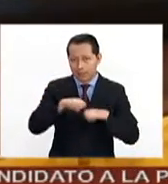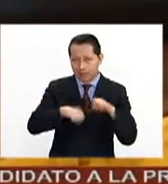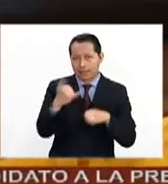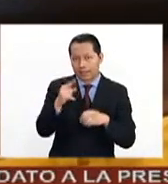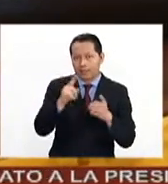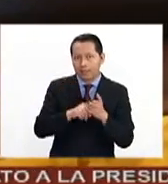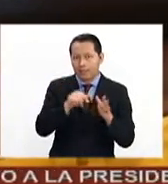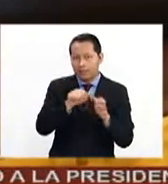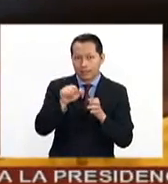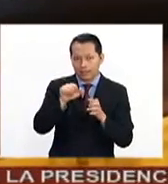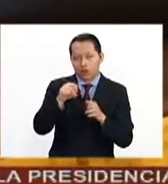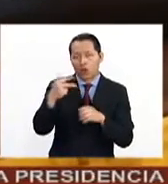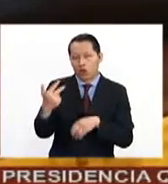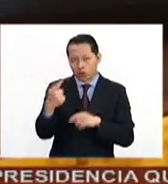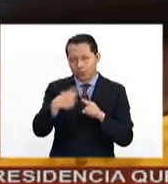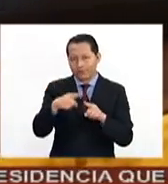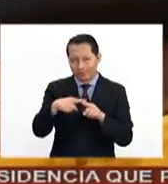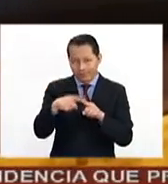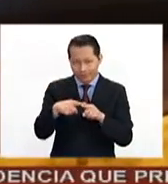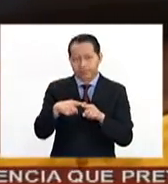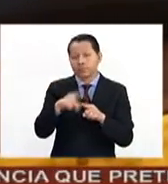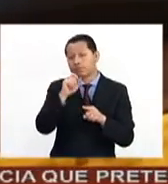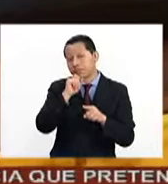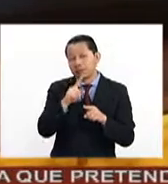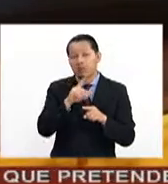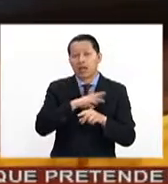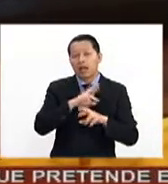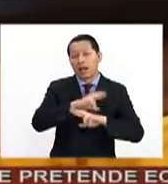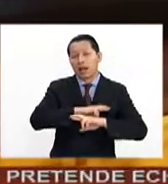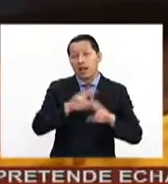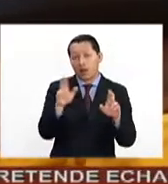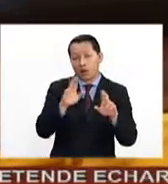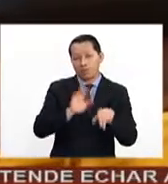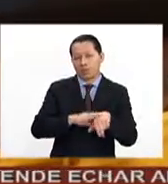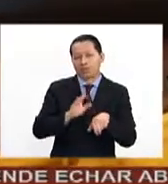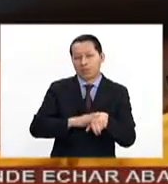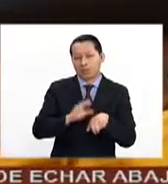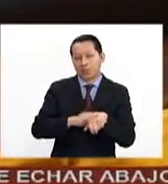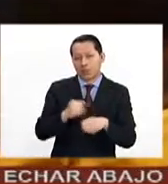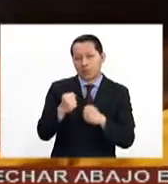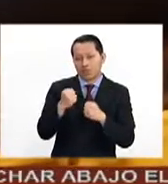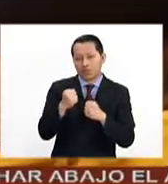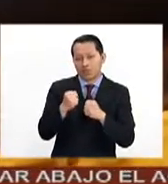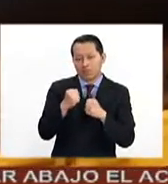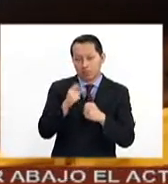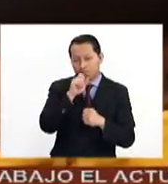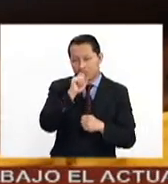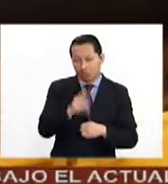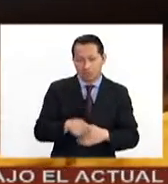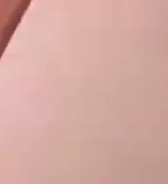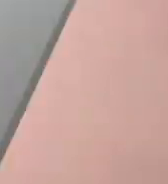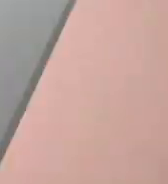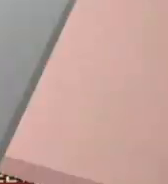1.608 compradores. Rotundamente rompimos los récords y las metas establecidas.